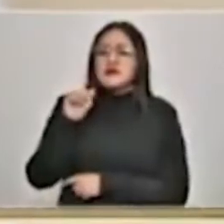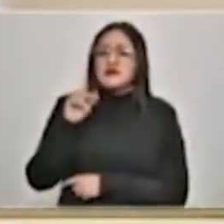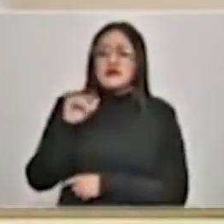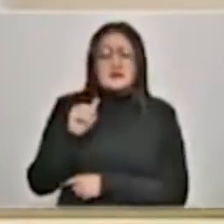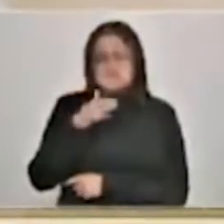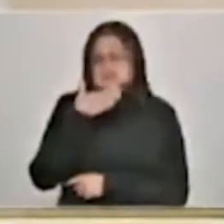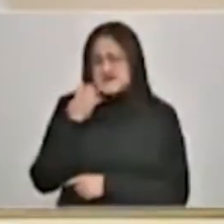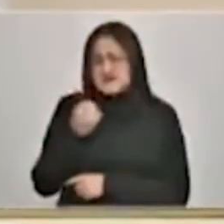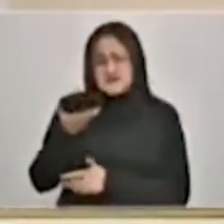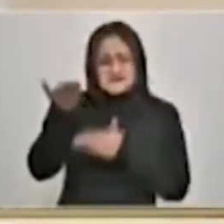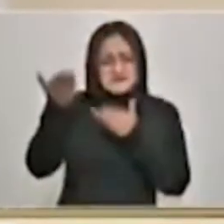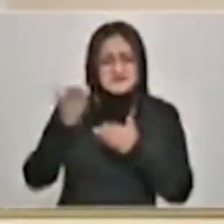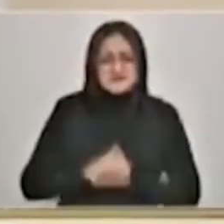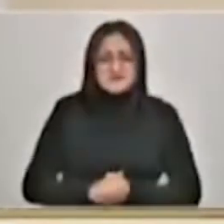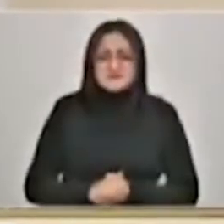le deseo lo mejor.